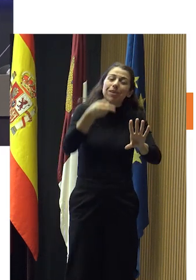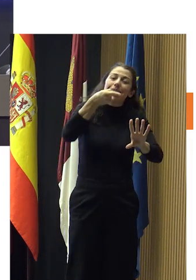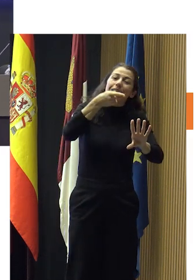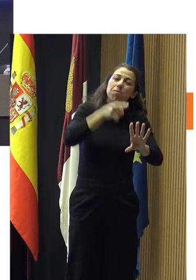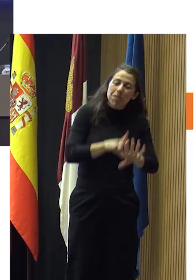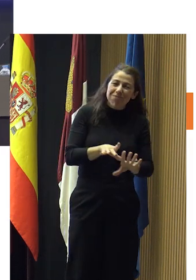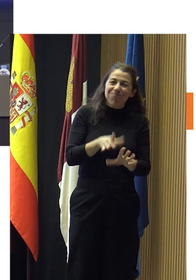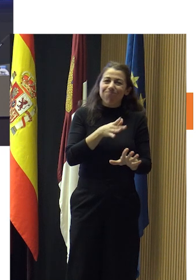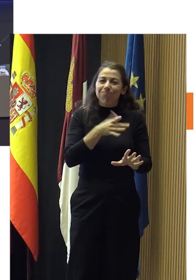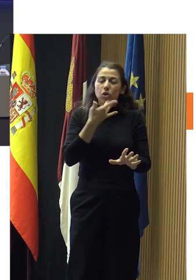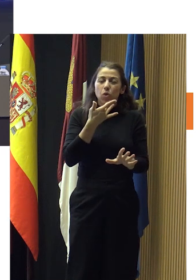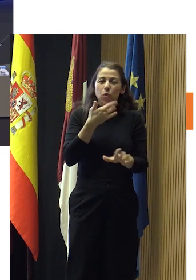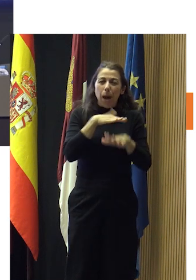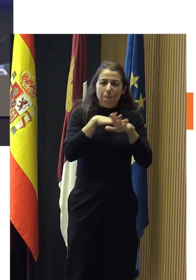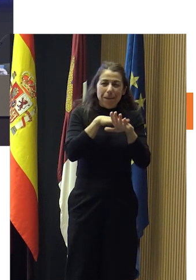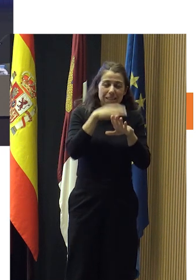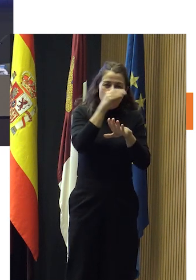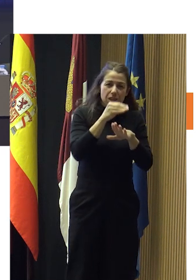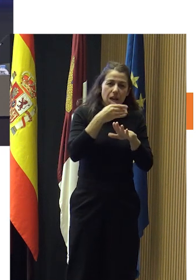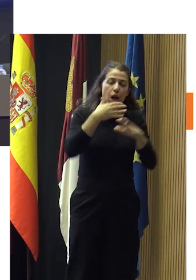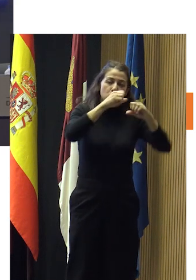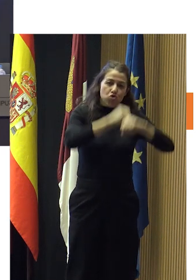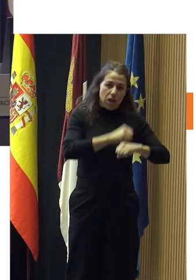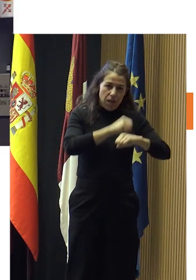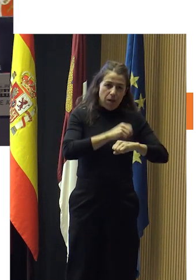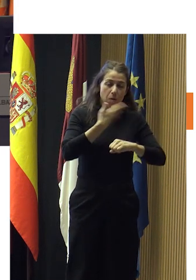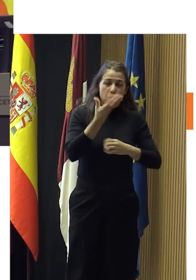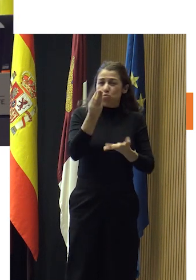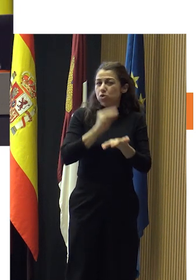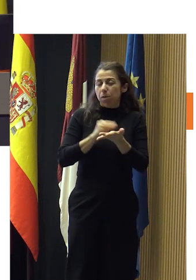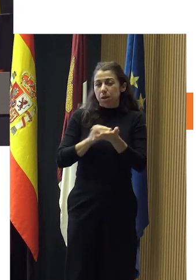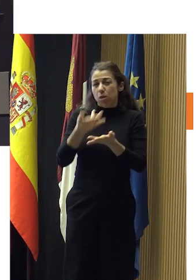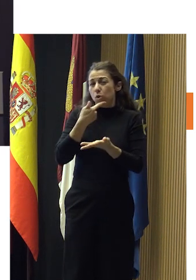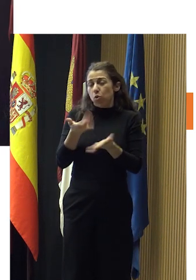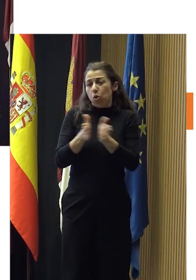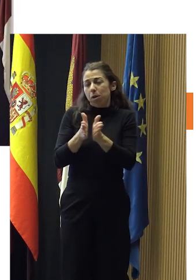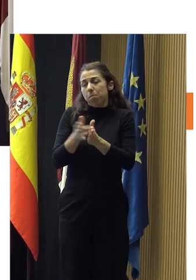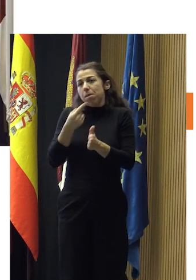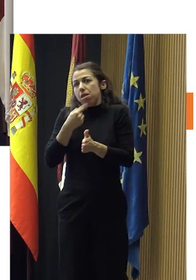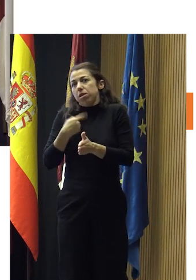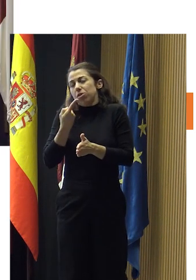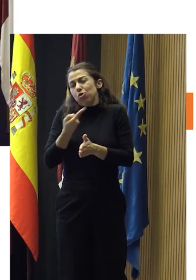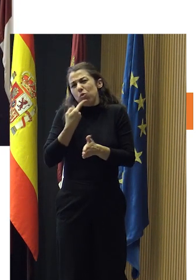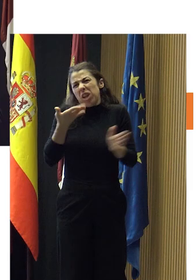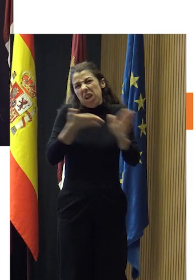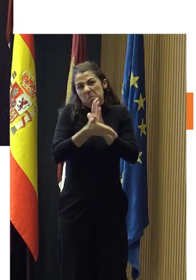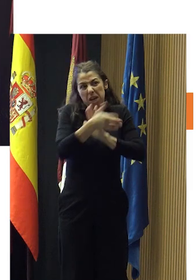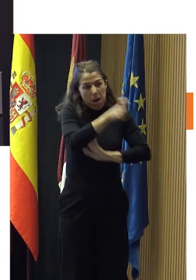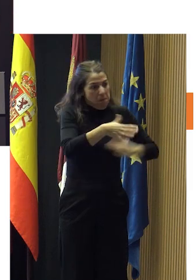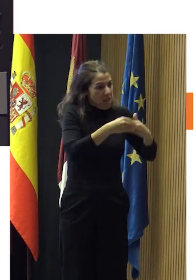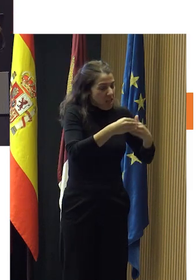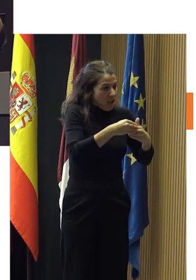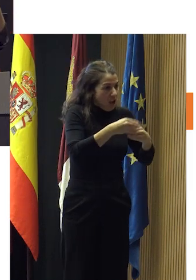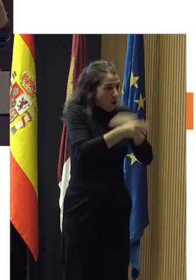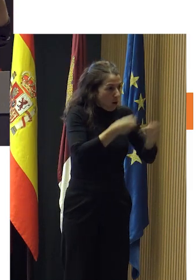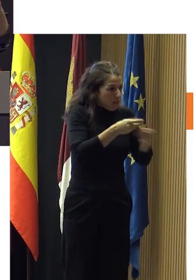una base científica sólida. Muchas veces, cuando hablo con compañeros, me dicen: es que si tuviera que explicarle al paciente lo que le